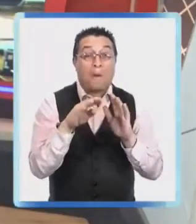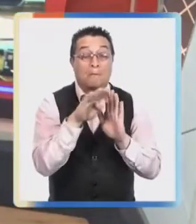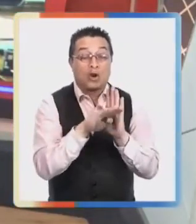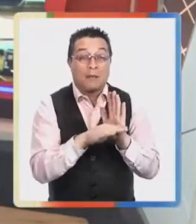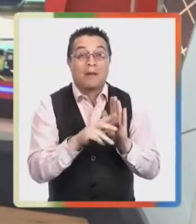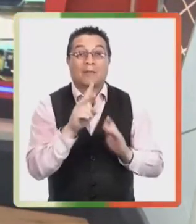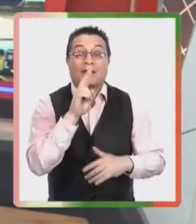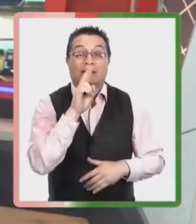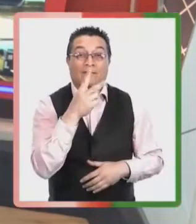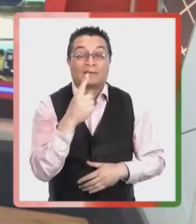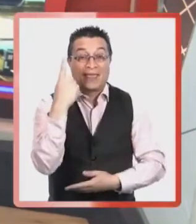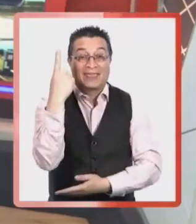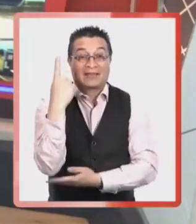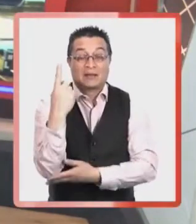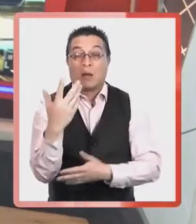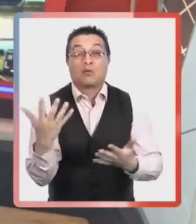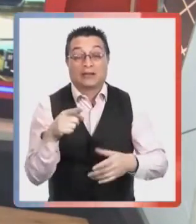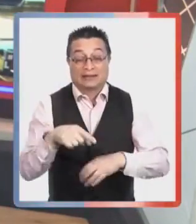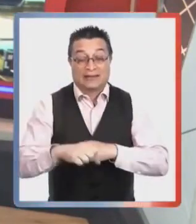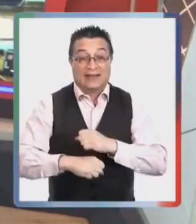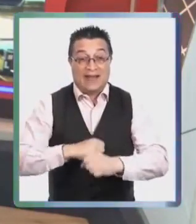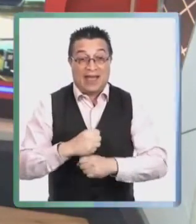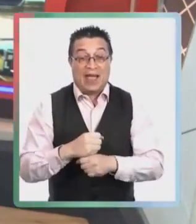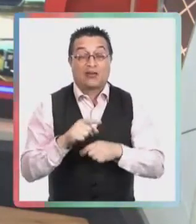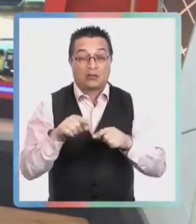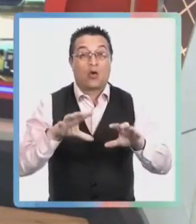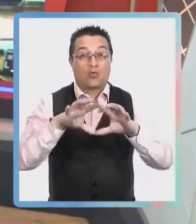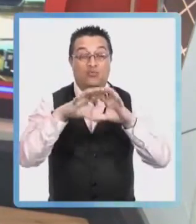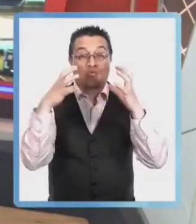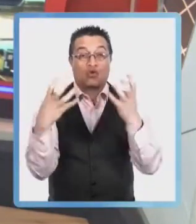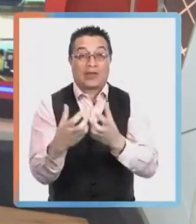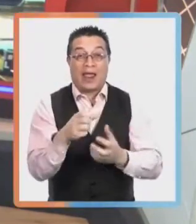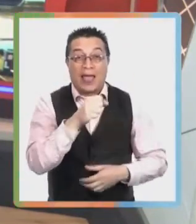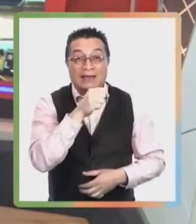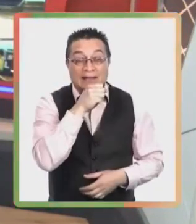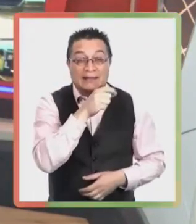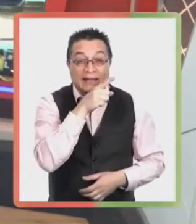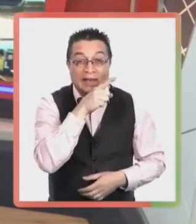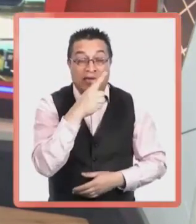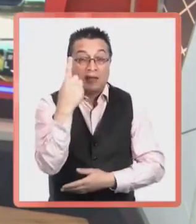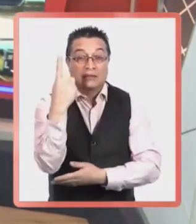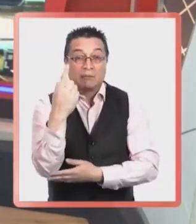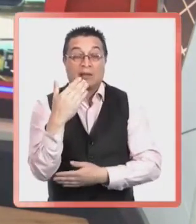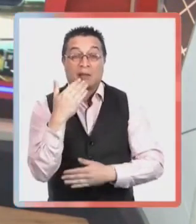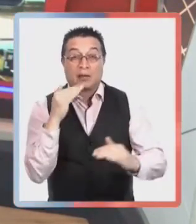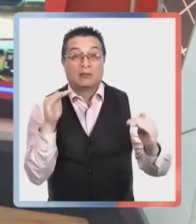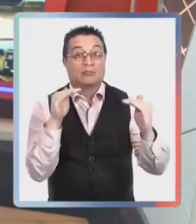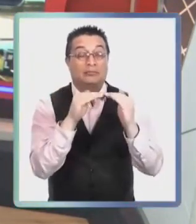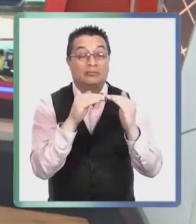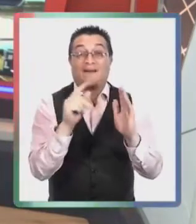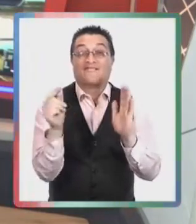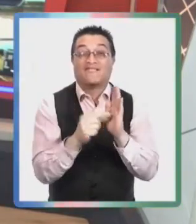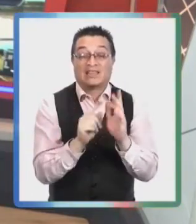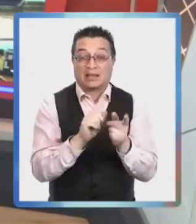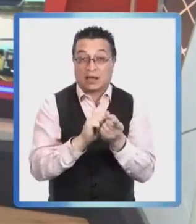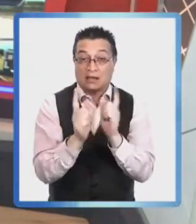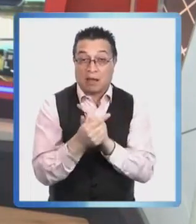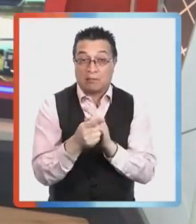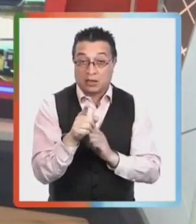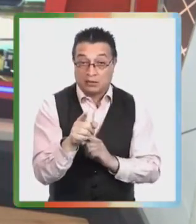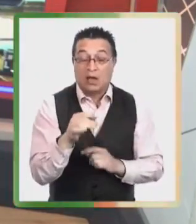este programa de televisión que se realiza en diciembre porque este año en diciembre va a ser el mundial de qatar por lo tanto van a modificar la fecha